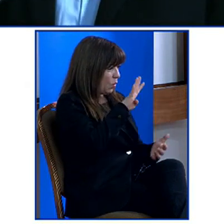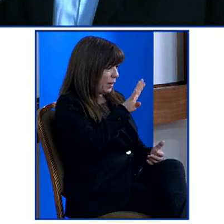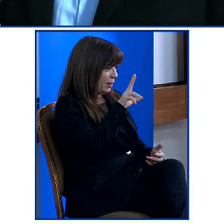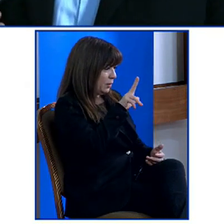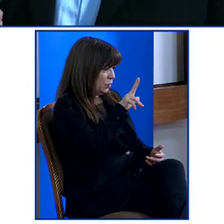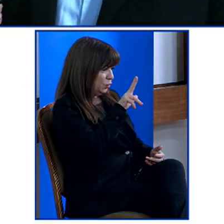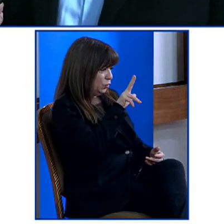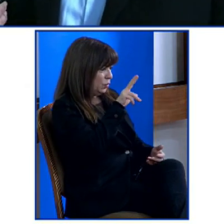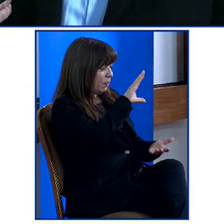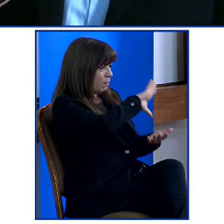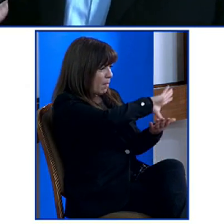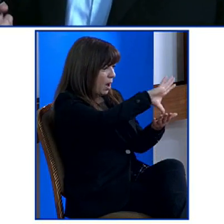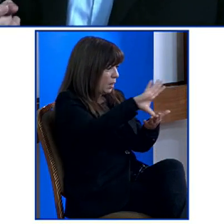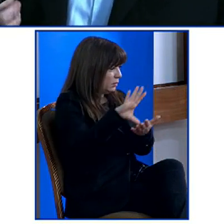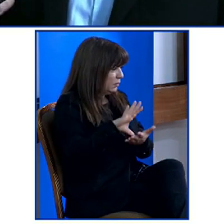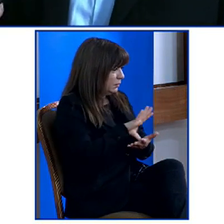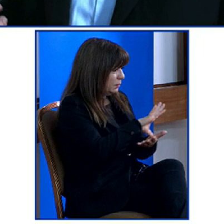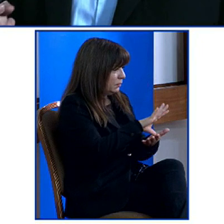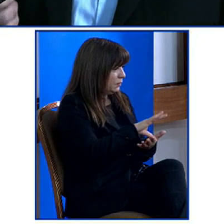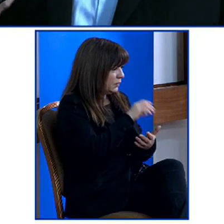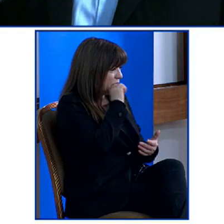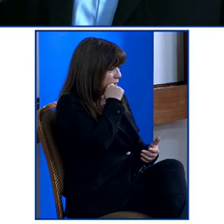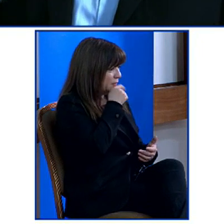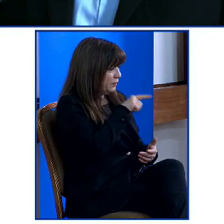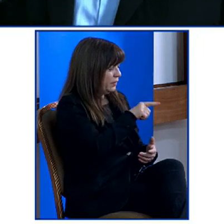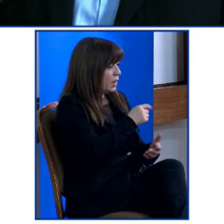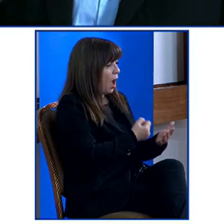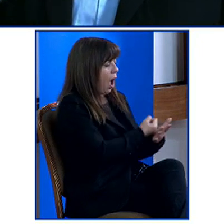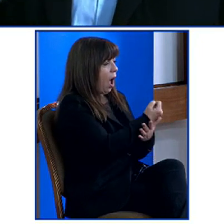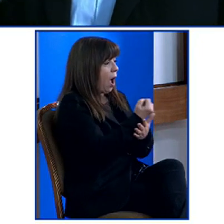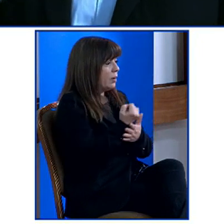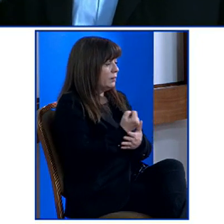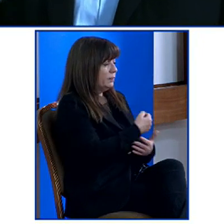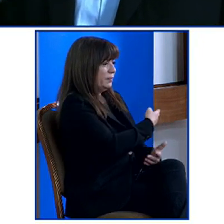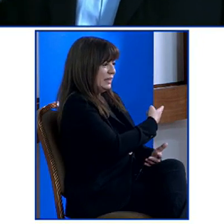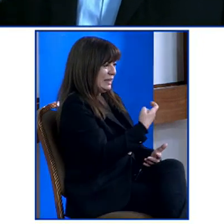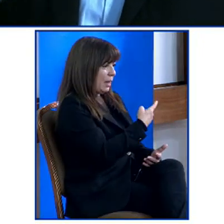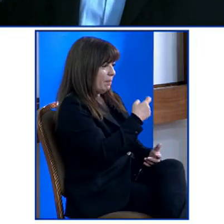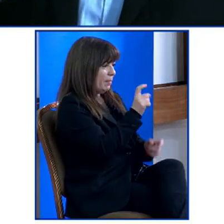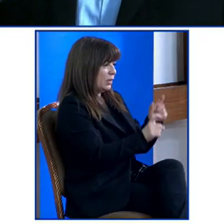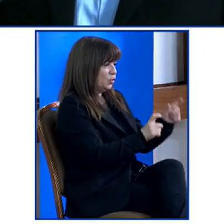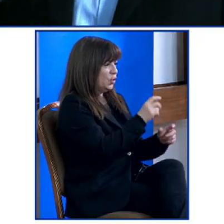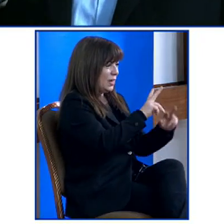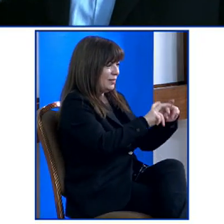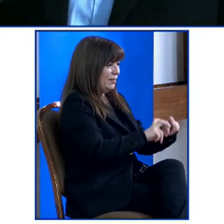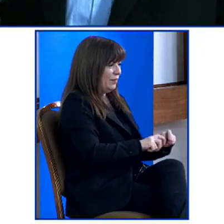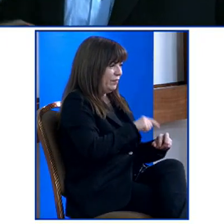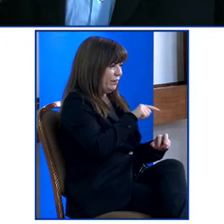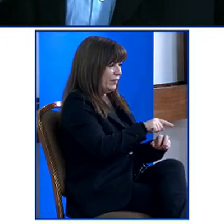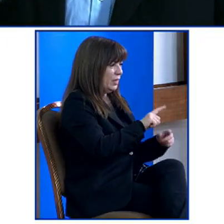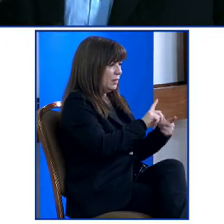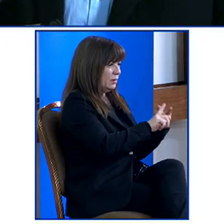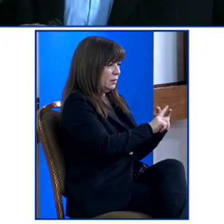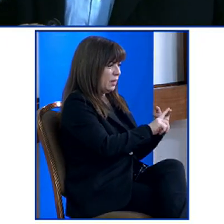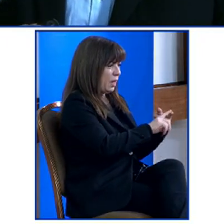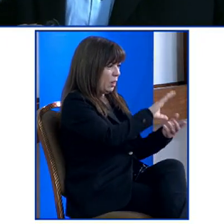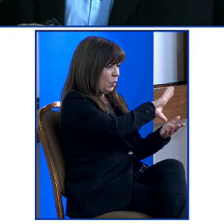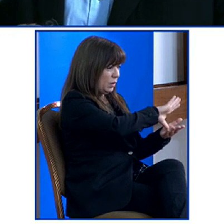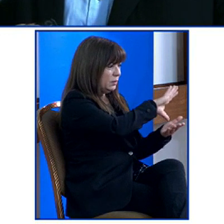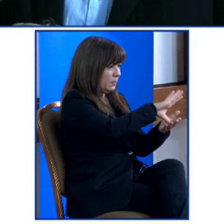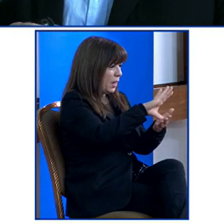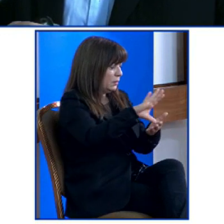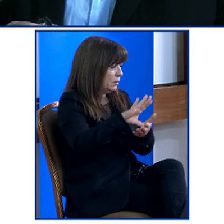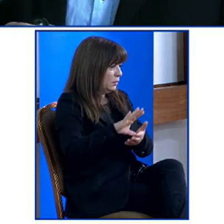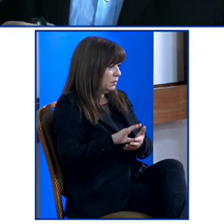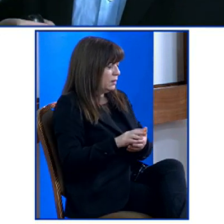países, que implican la colaboración de más de 100 investigadores entre estos países que